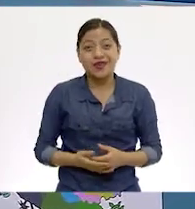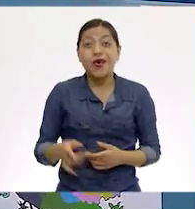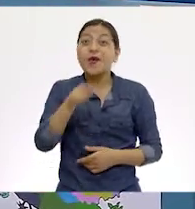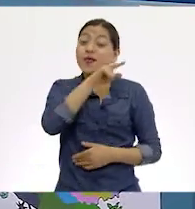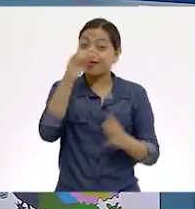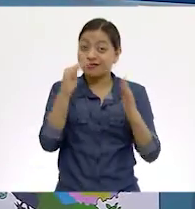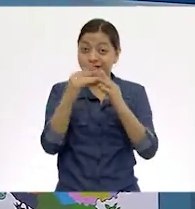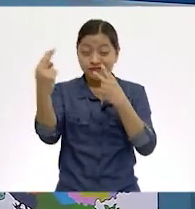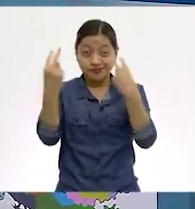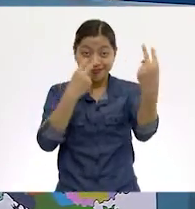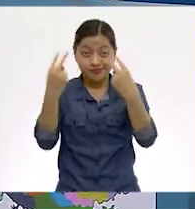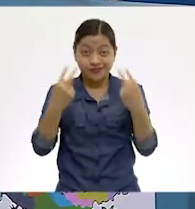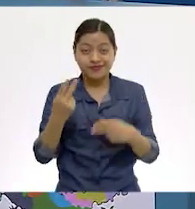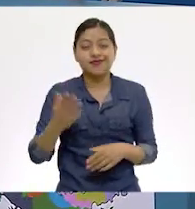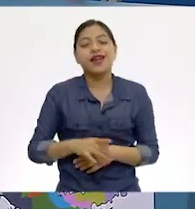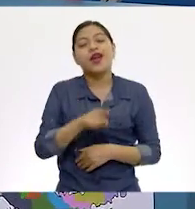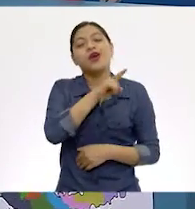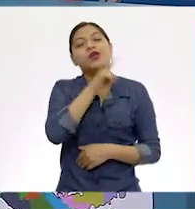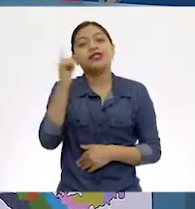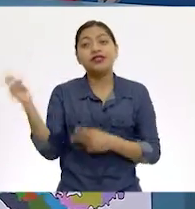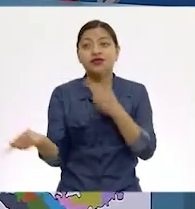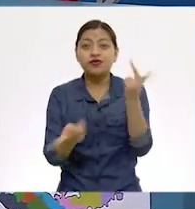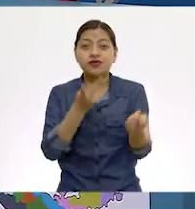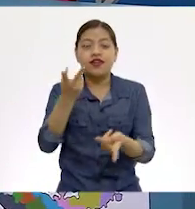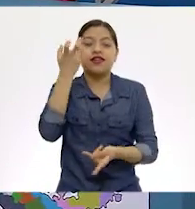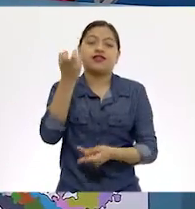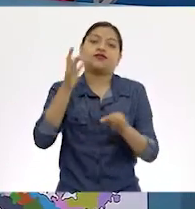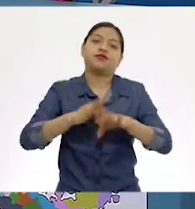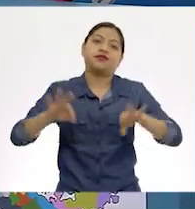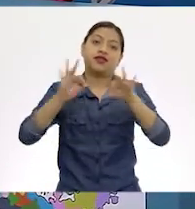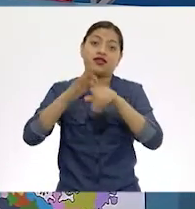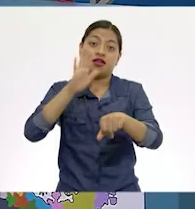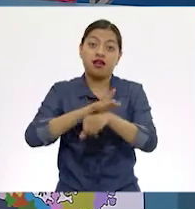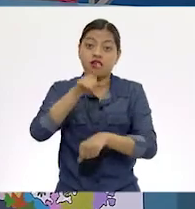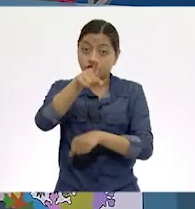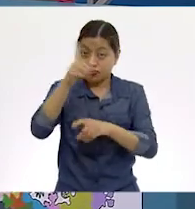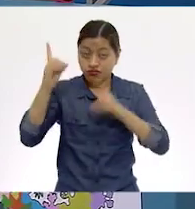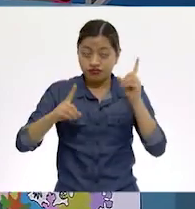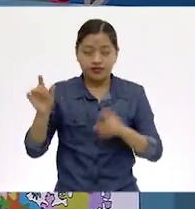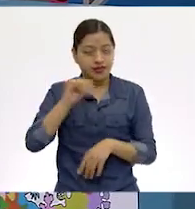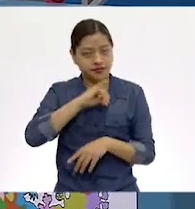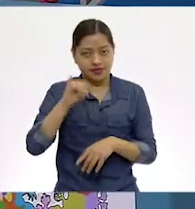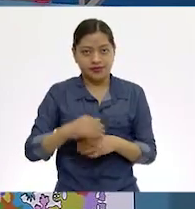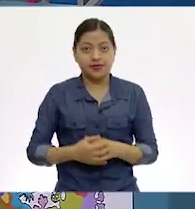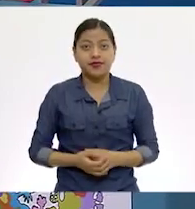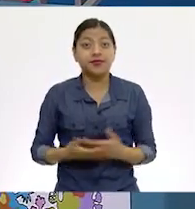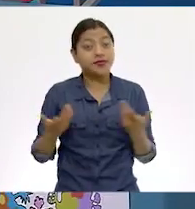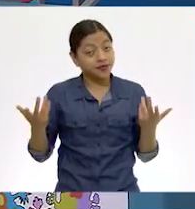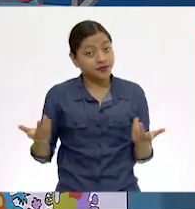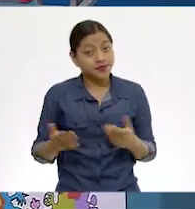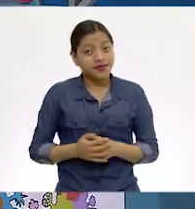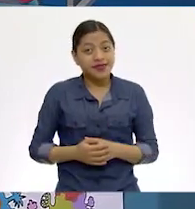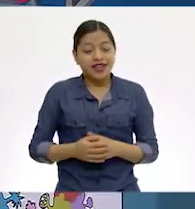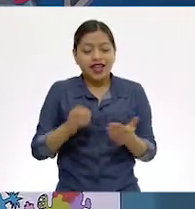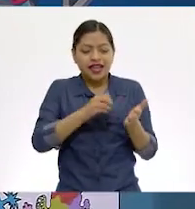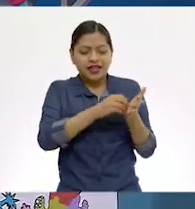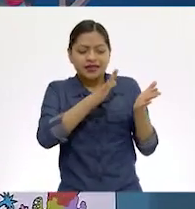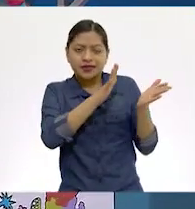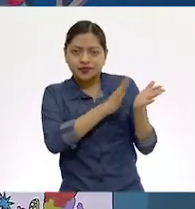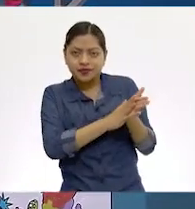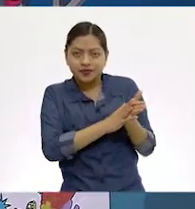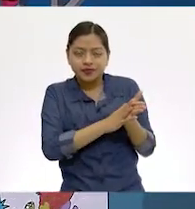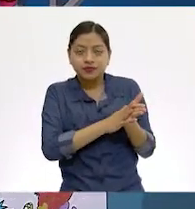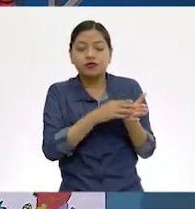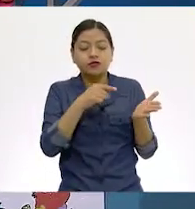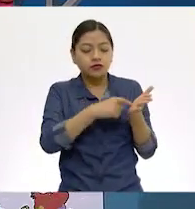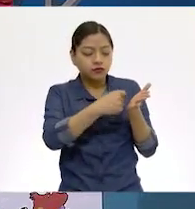estudiantes en casa, más vale preguntar que quedarse con la duda. Muy bien, Ton, pon atención. Sí. Las referencias se organizan según